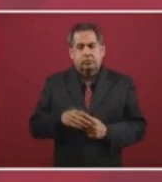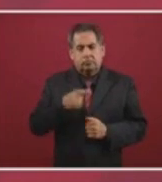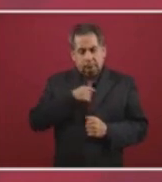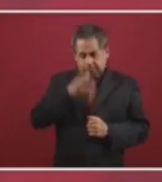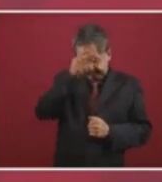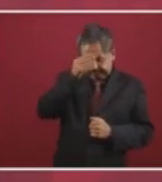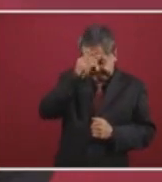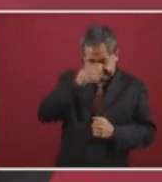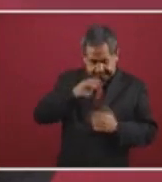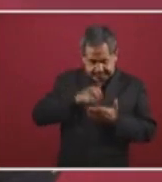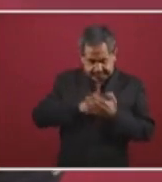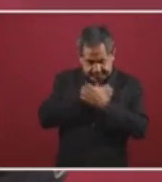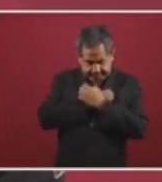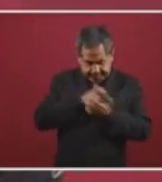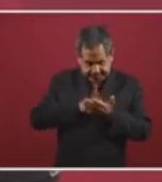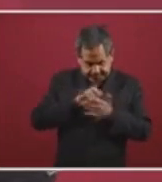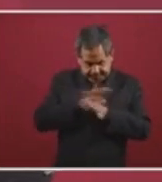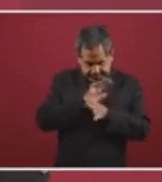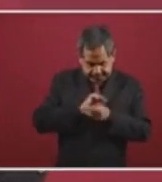educarme en esta materia